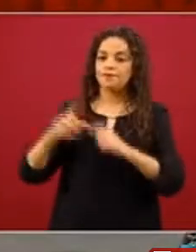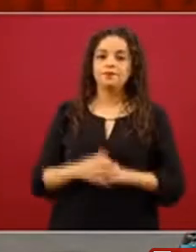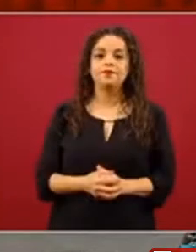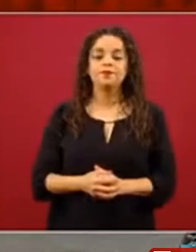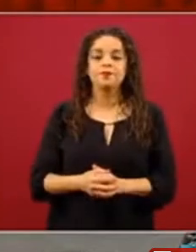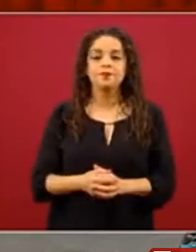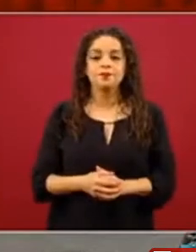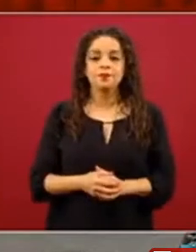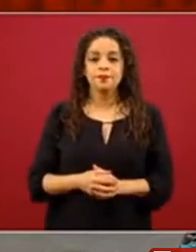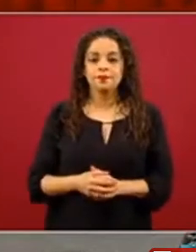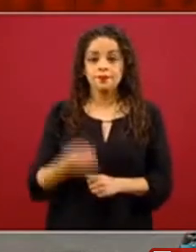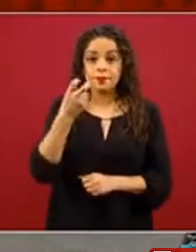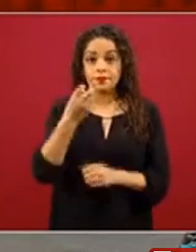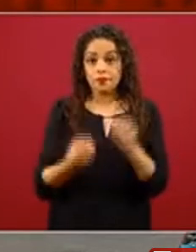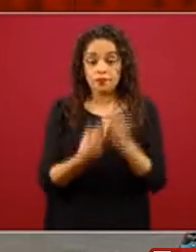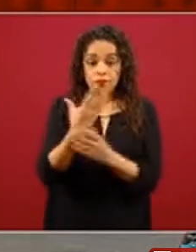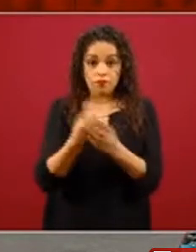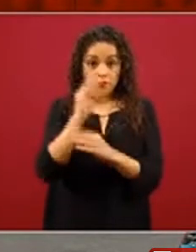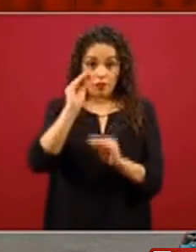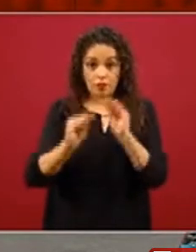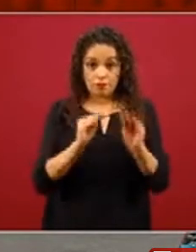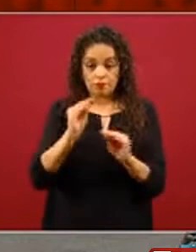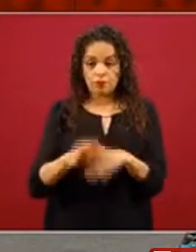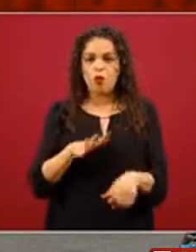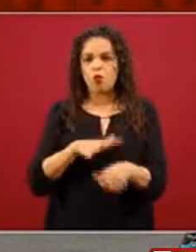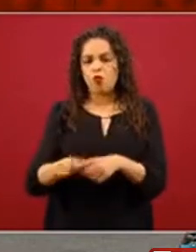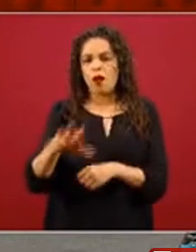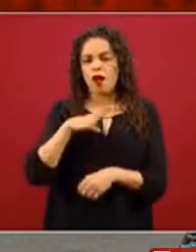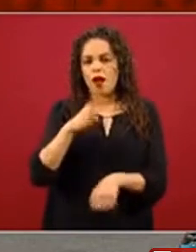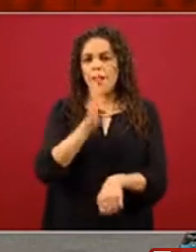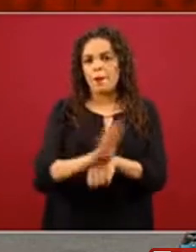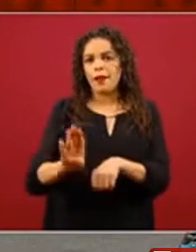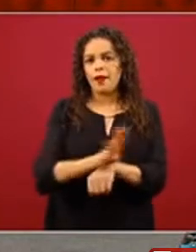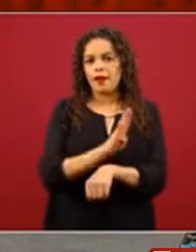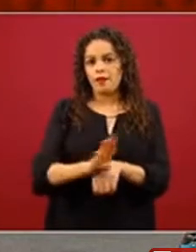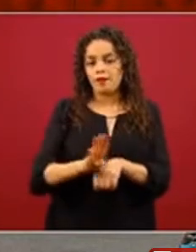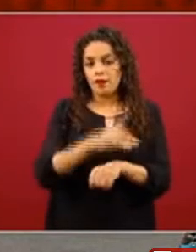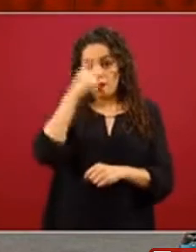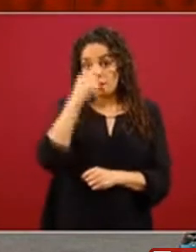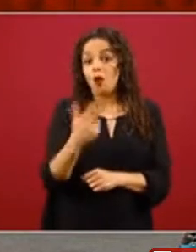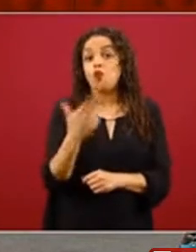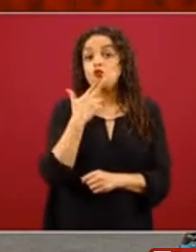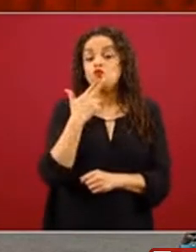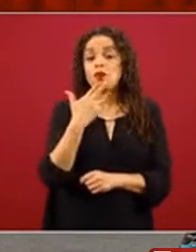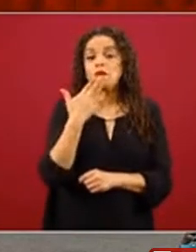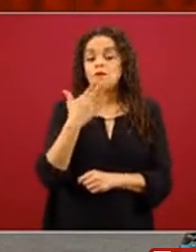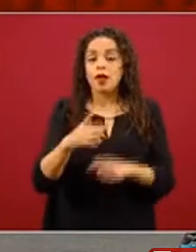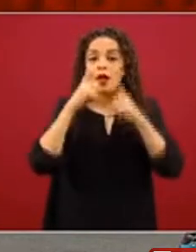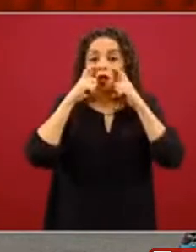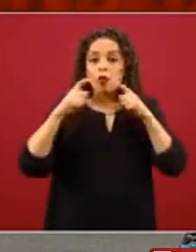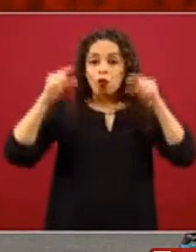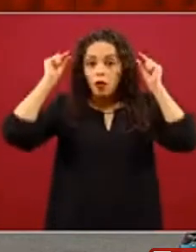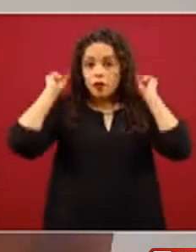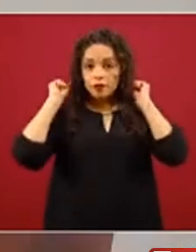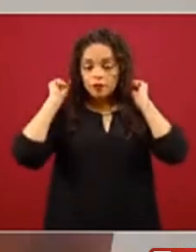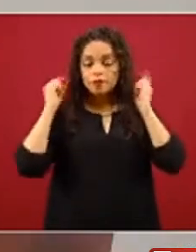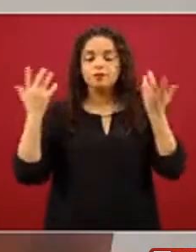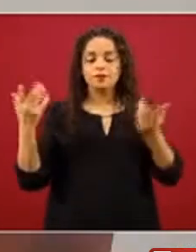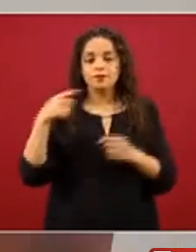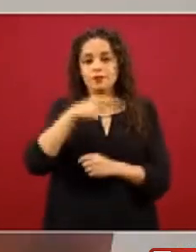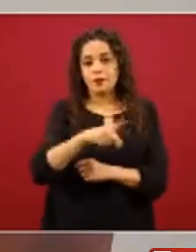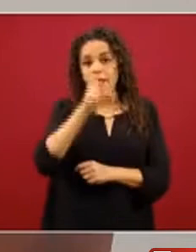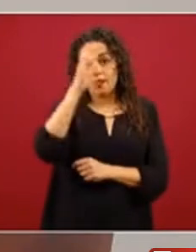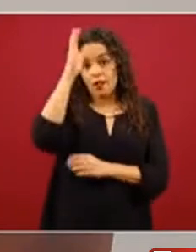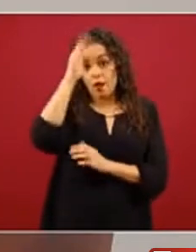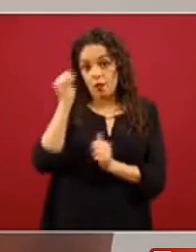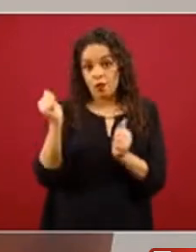estas actualizaciones, los beneficios potenciales de este uso de cubrebocas en la comunidad, de acuerdo a este lineamiento